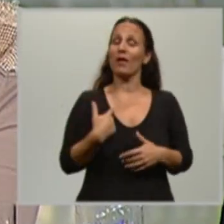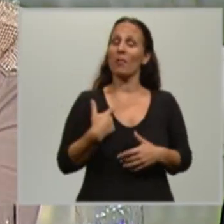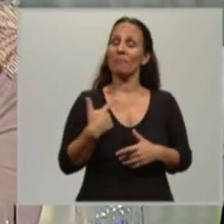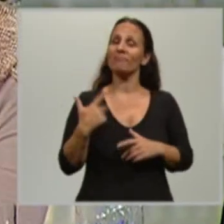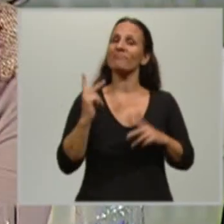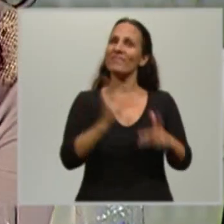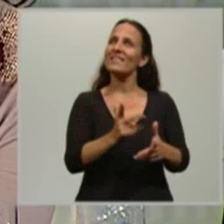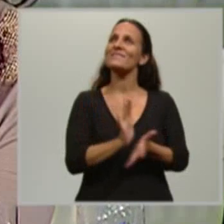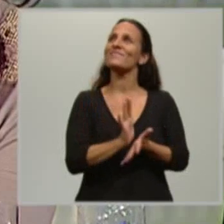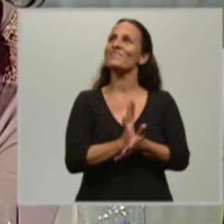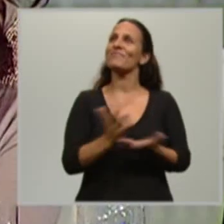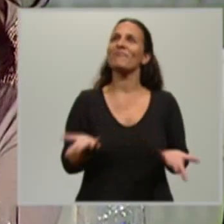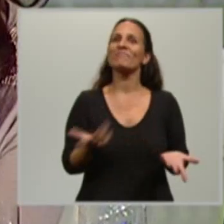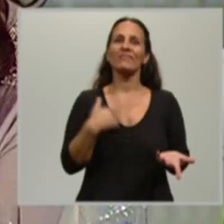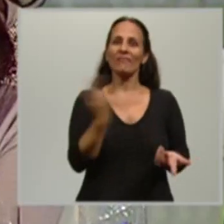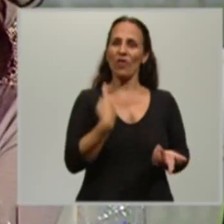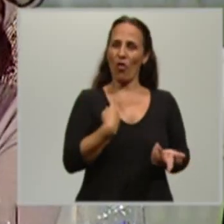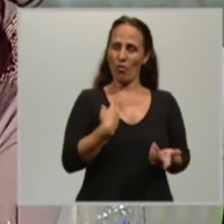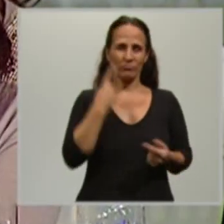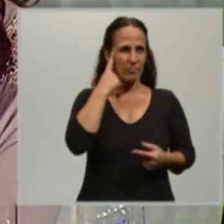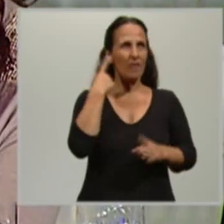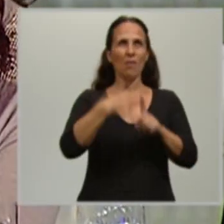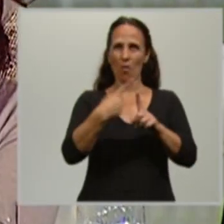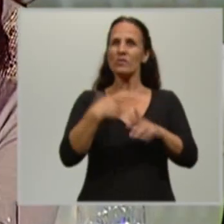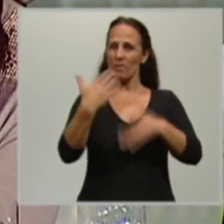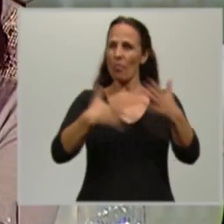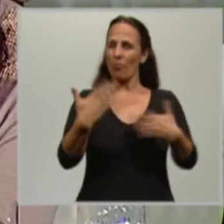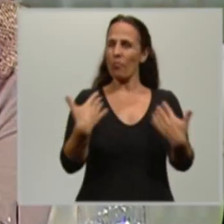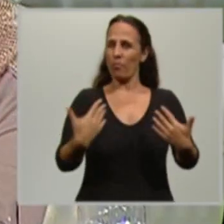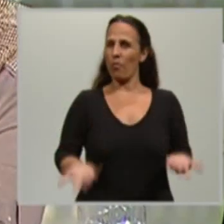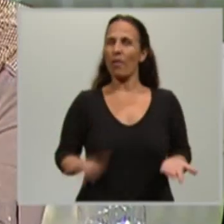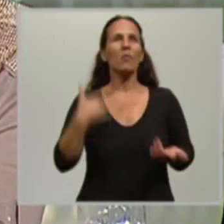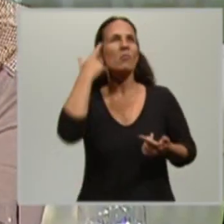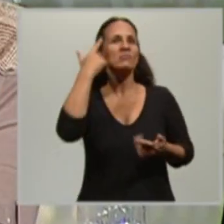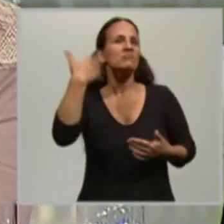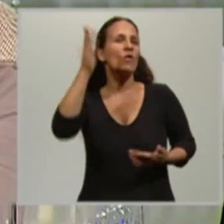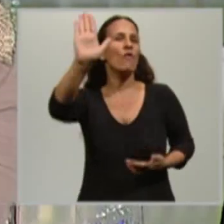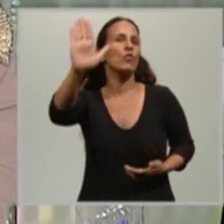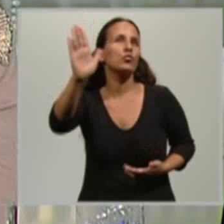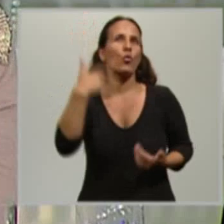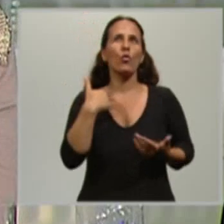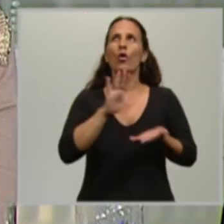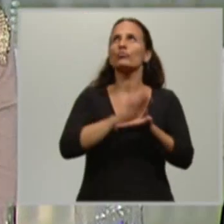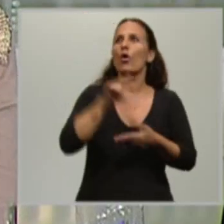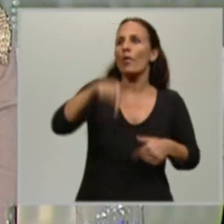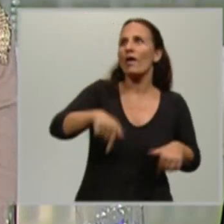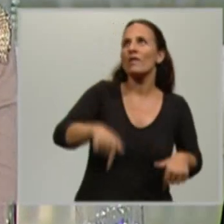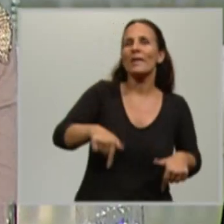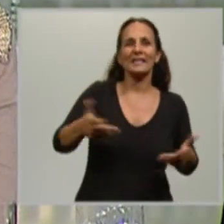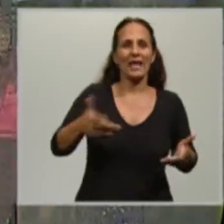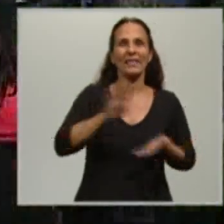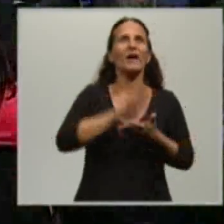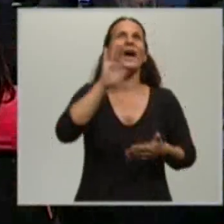ser infinitamente optimistas sobre el futuro y el presente de la